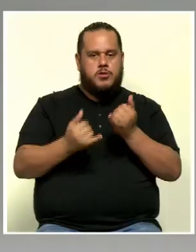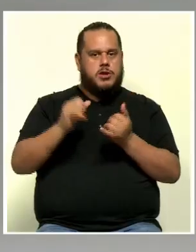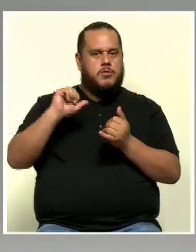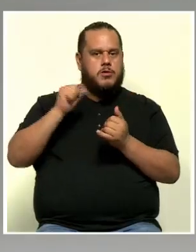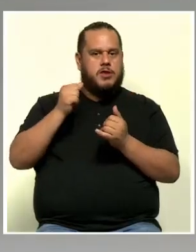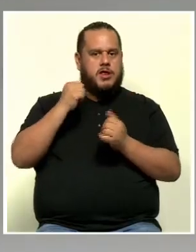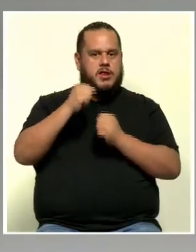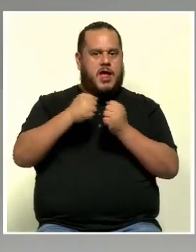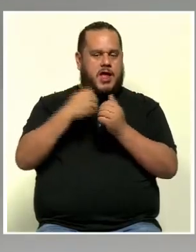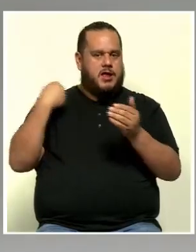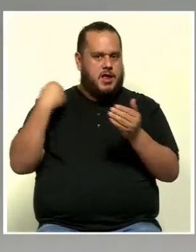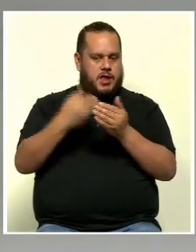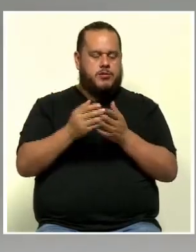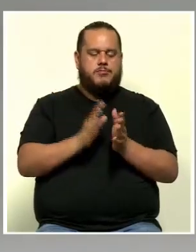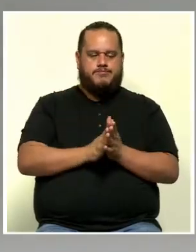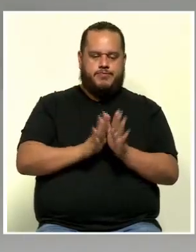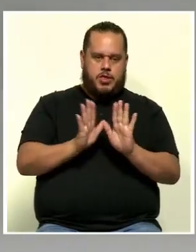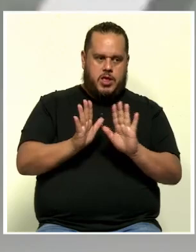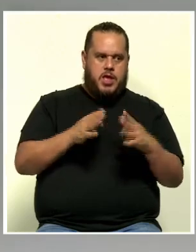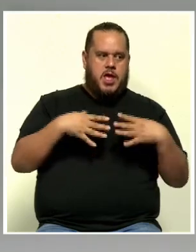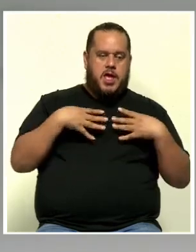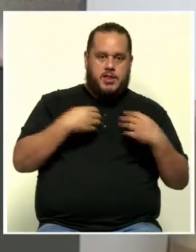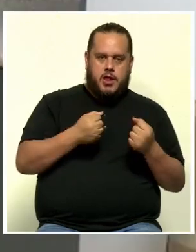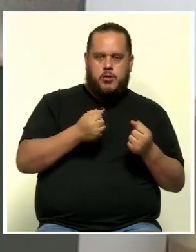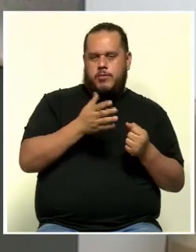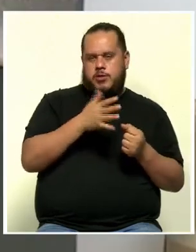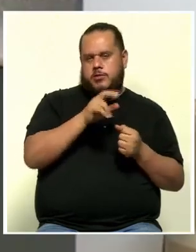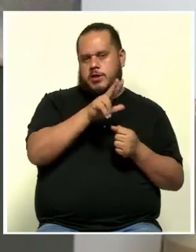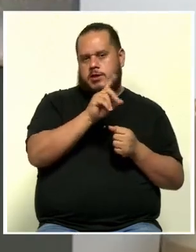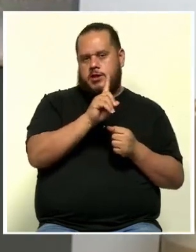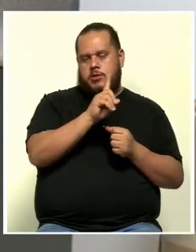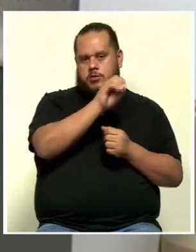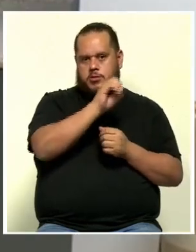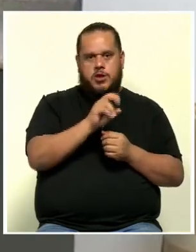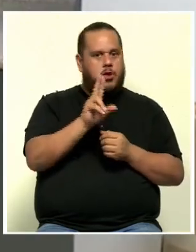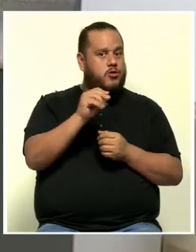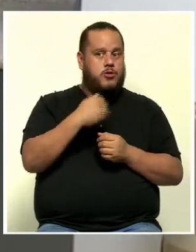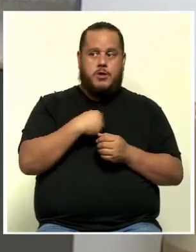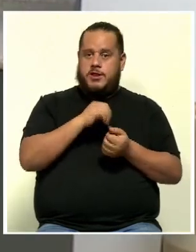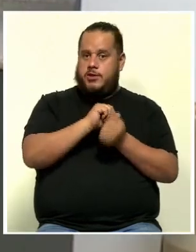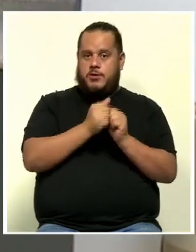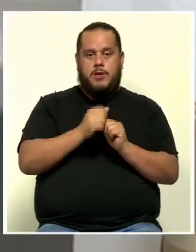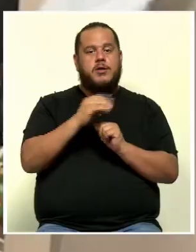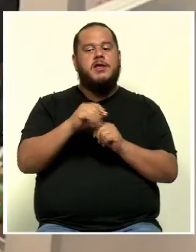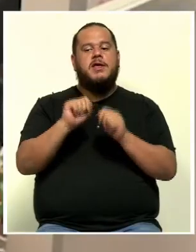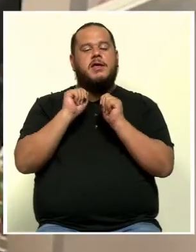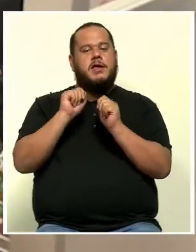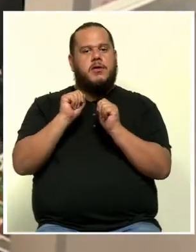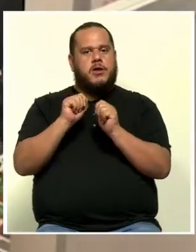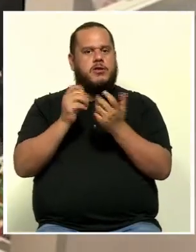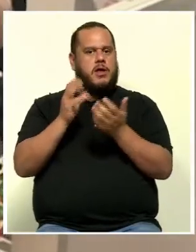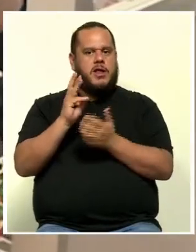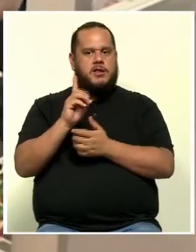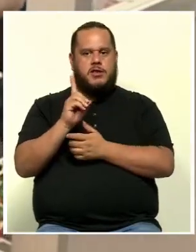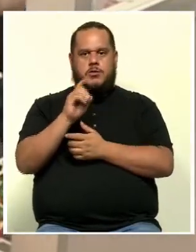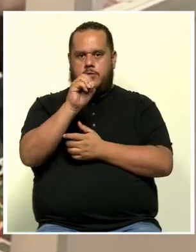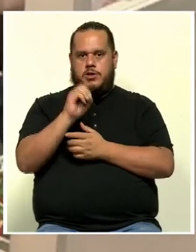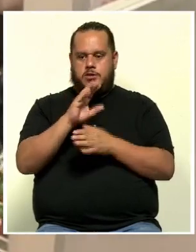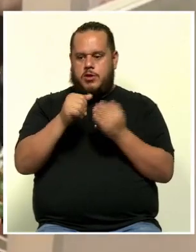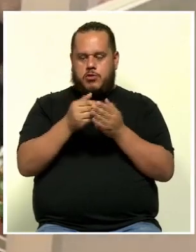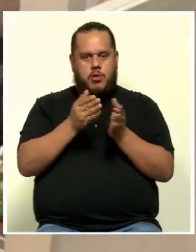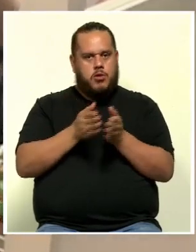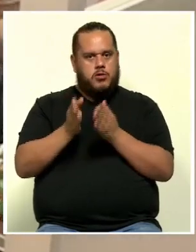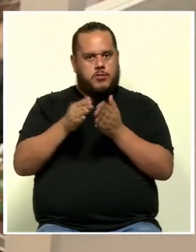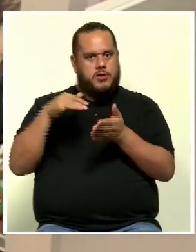años, mientras que en Salud se estima el 31% no había tenido cambios y en Educación el 61% de los planes